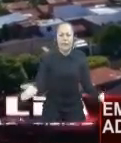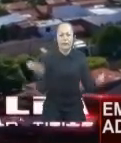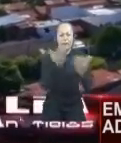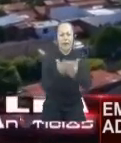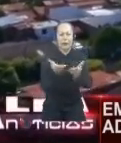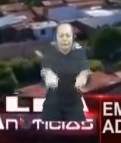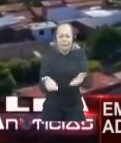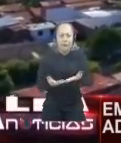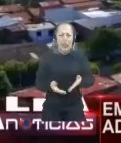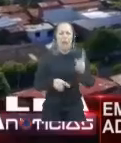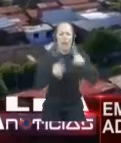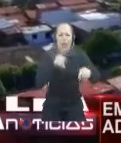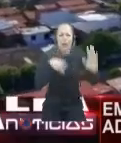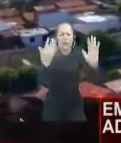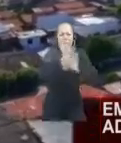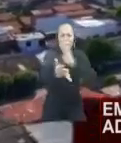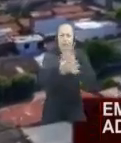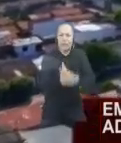han entregado unos informes